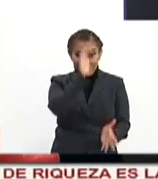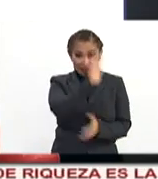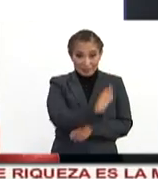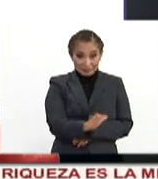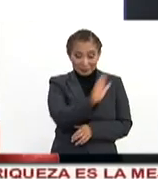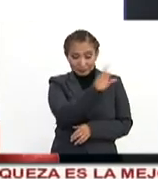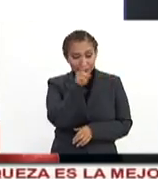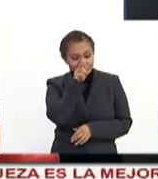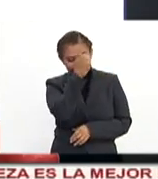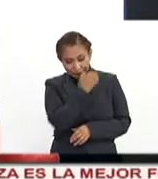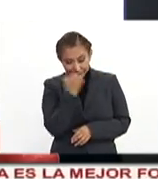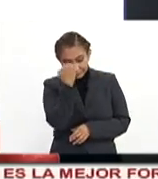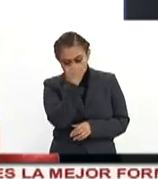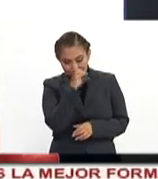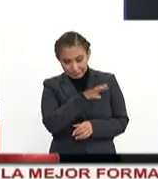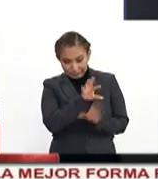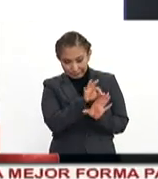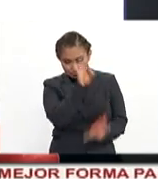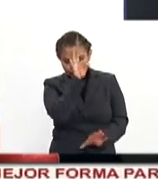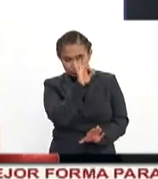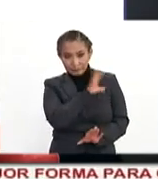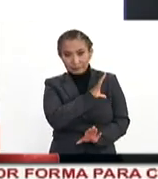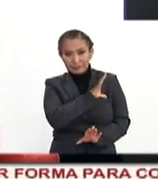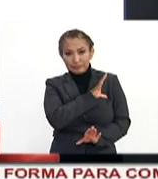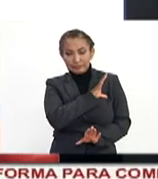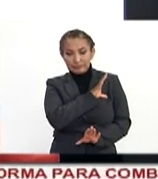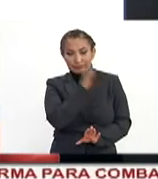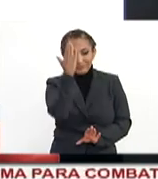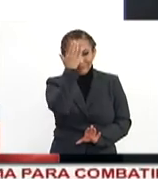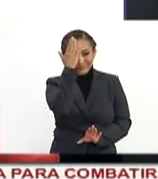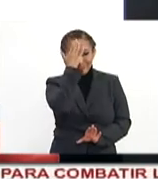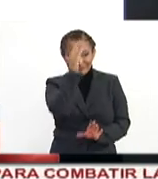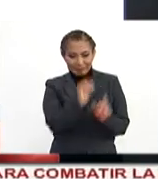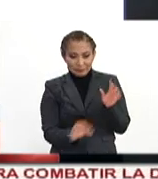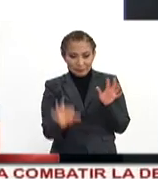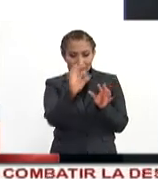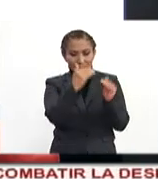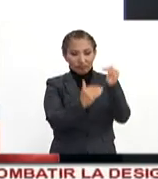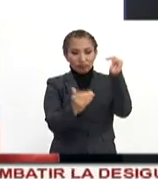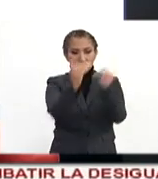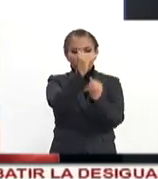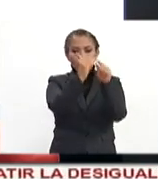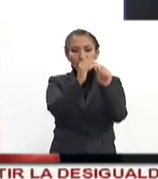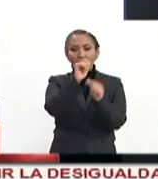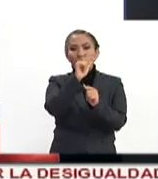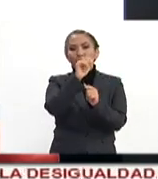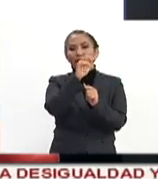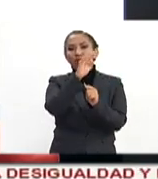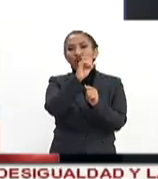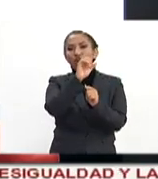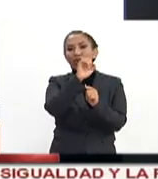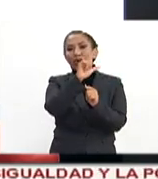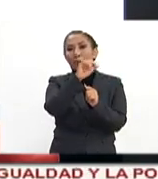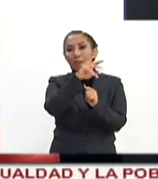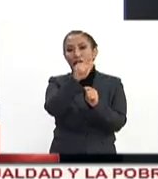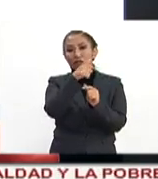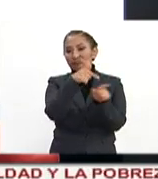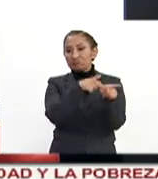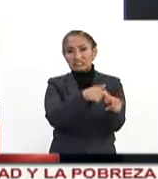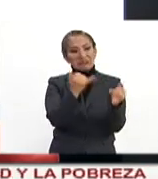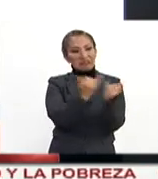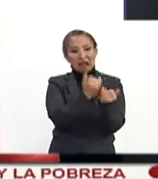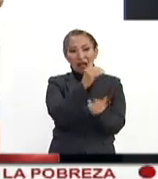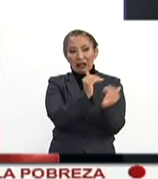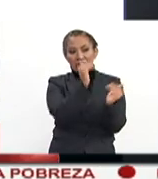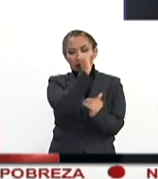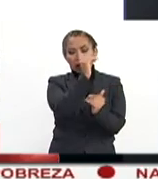parte de ellas dan como líder en las encuestas a Alfredo del Mazo. Eso no ha cambiado de manera